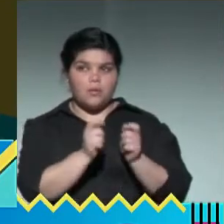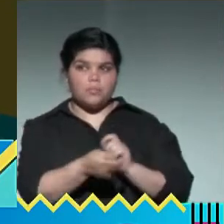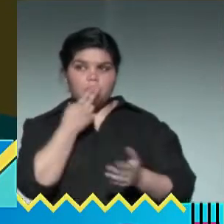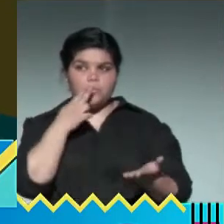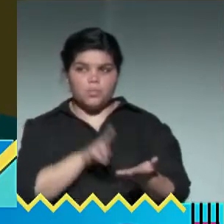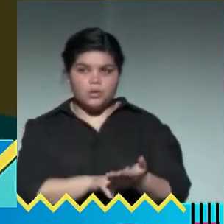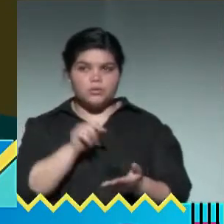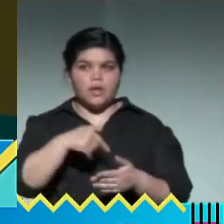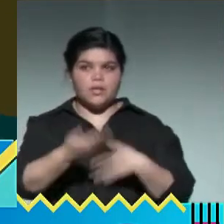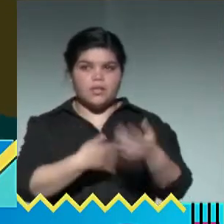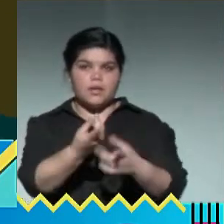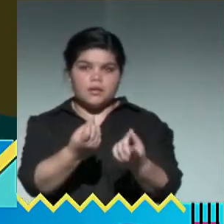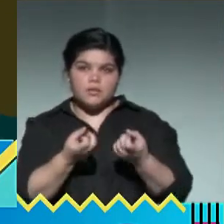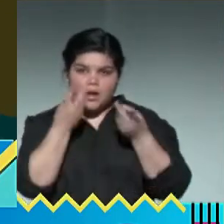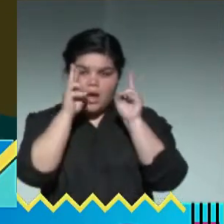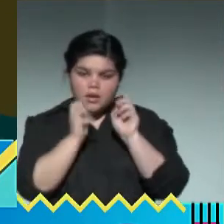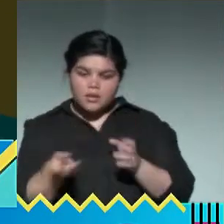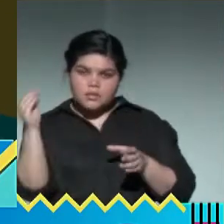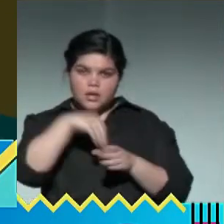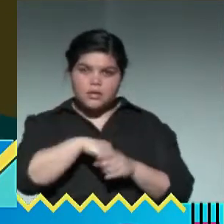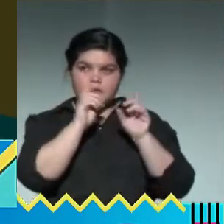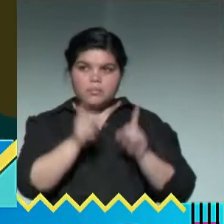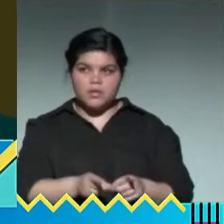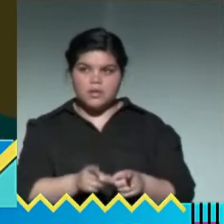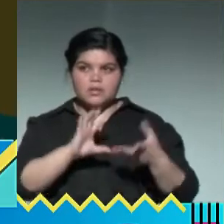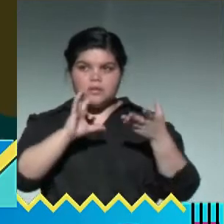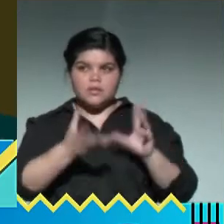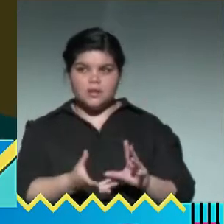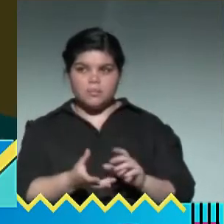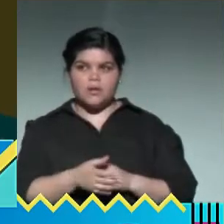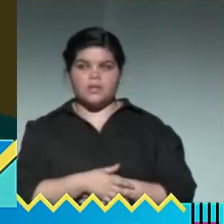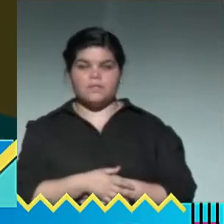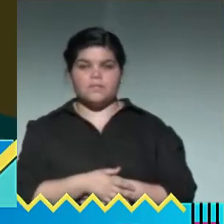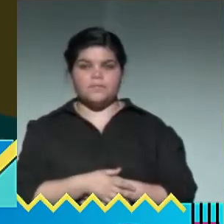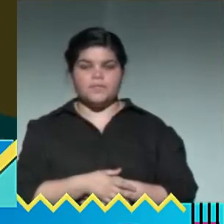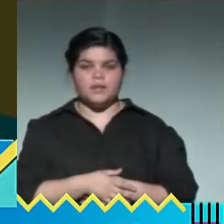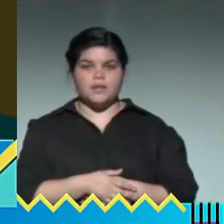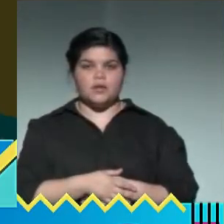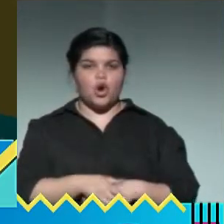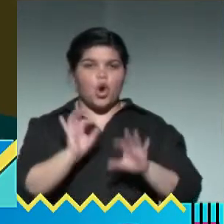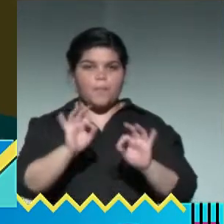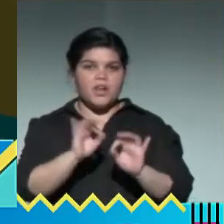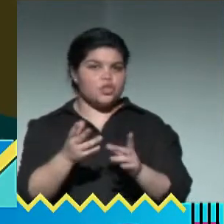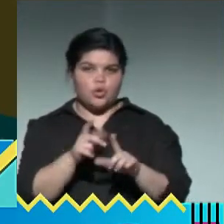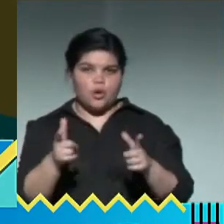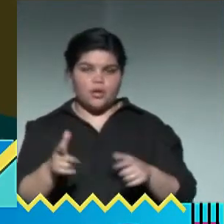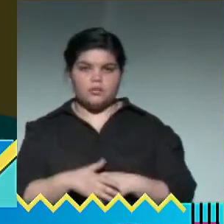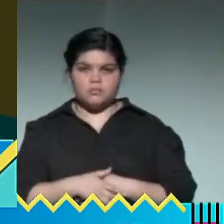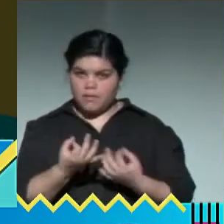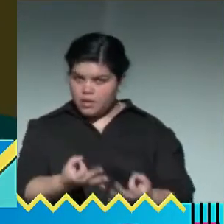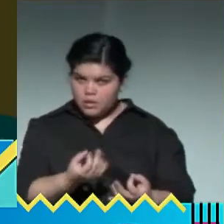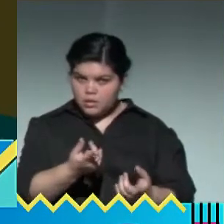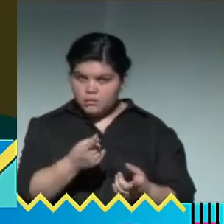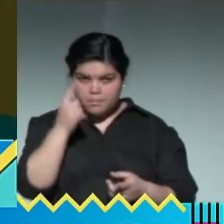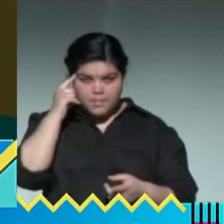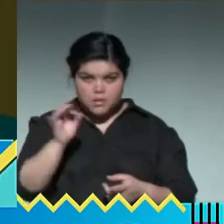deberían ser reanalizados después del blanqueo y el sistema de retención está incompleto. ¿Te parece así? Sí, está bien. ¿Quedó con